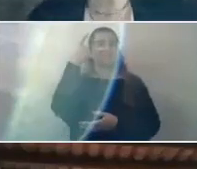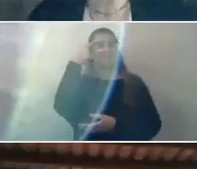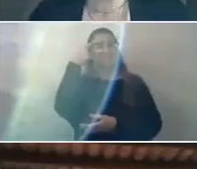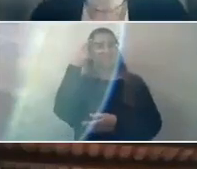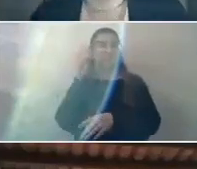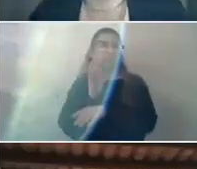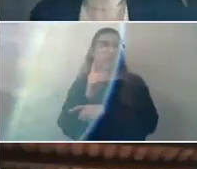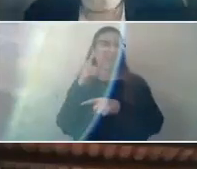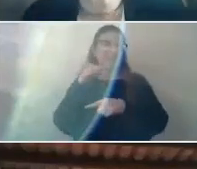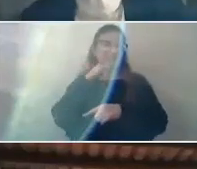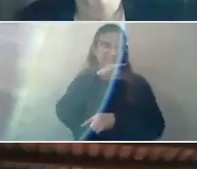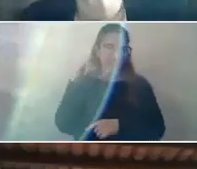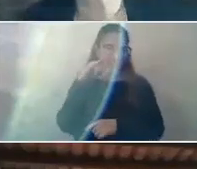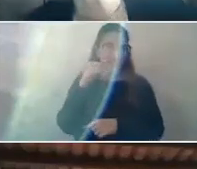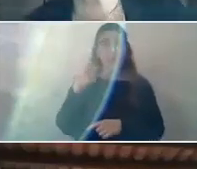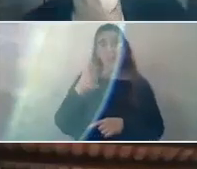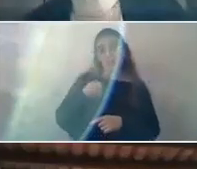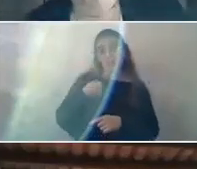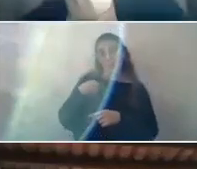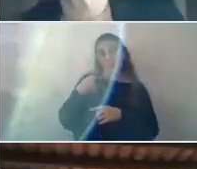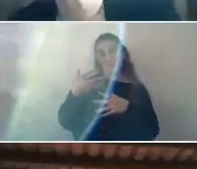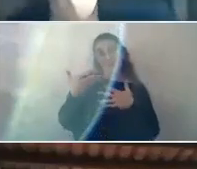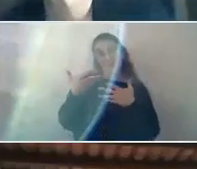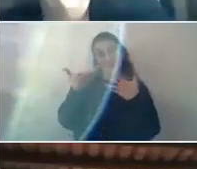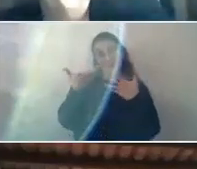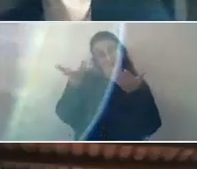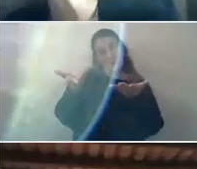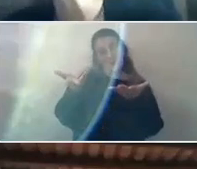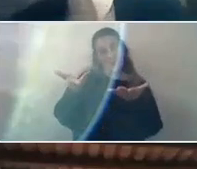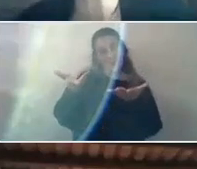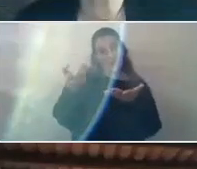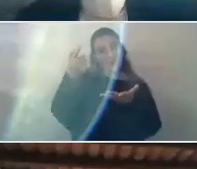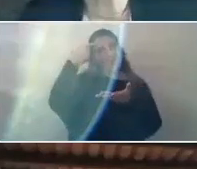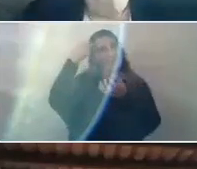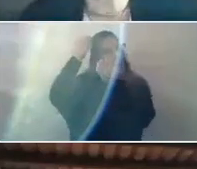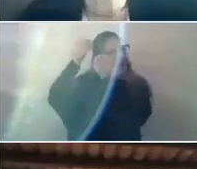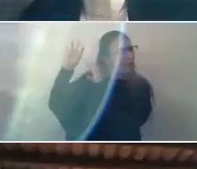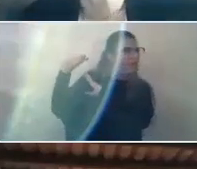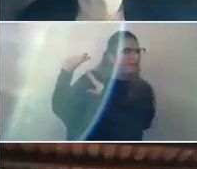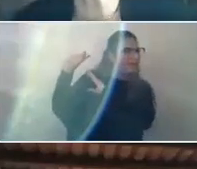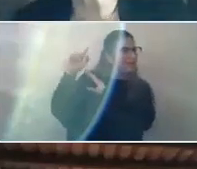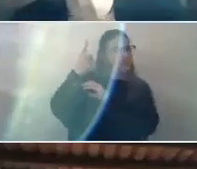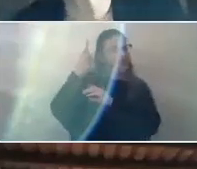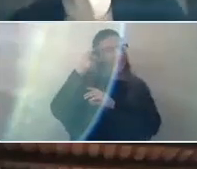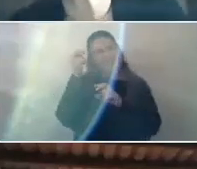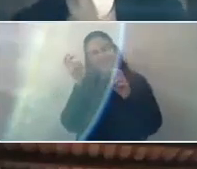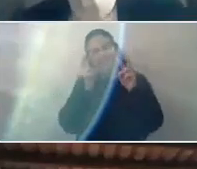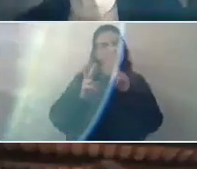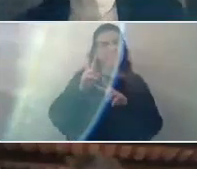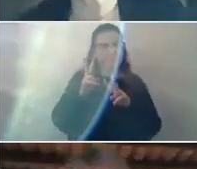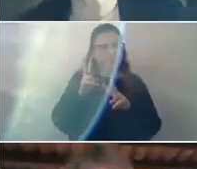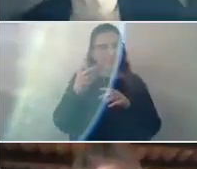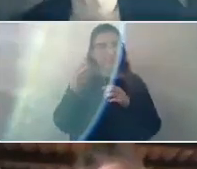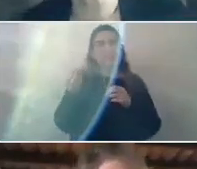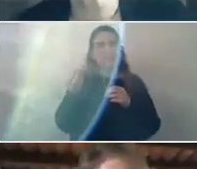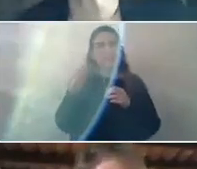invito a deconstruir y buscar conceptualizaciones y por eso es importante tratar las cuestiones